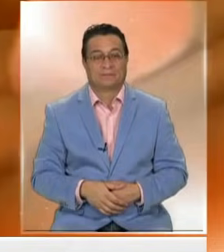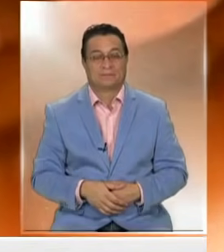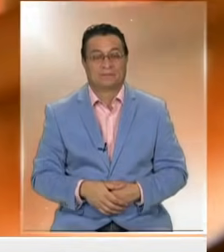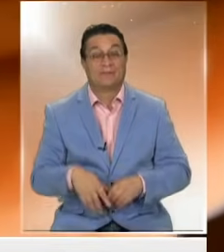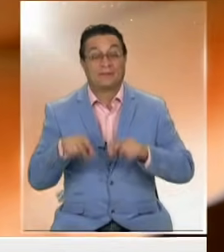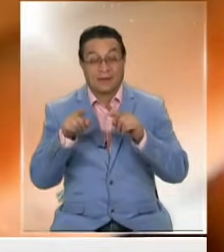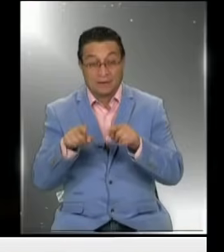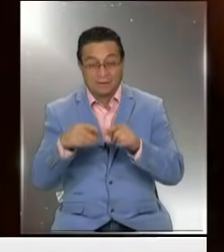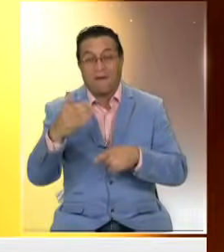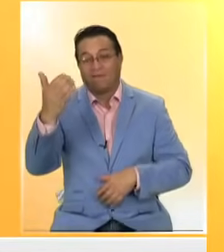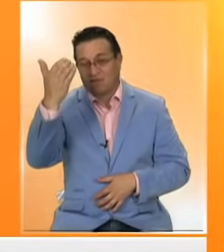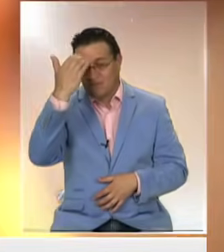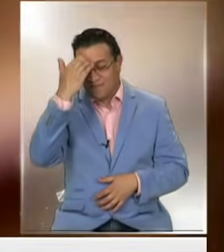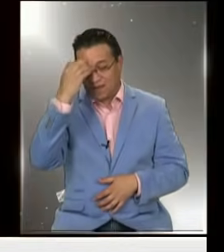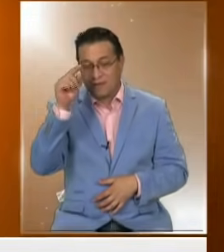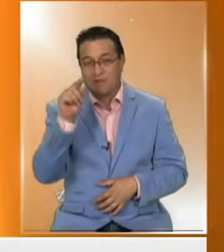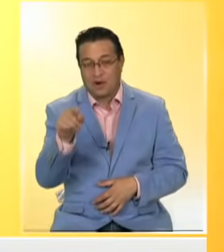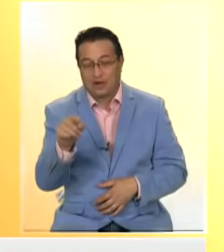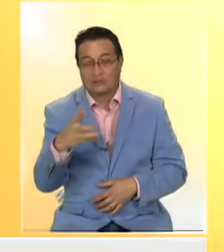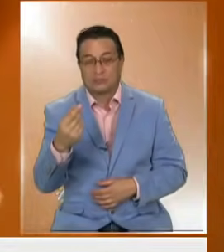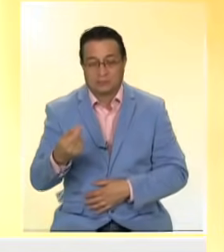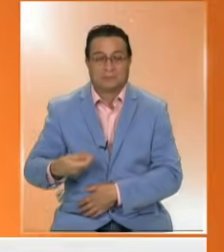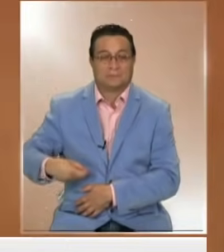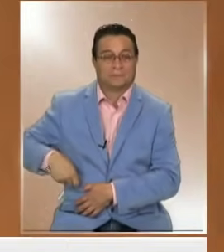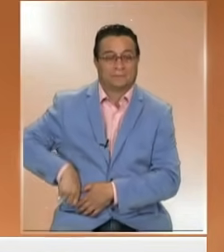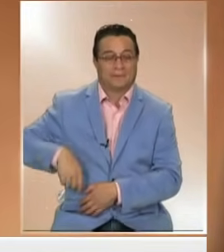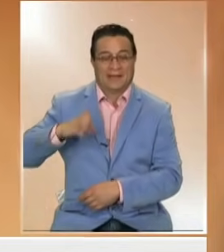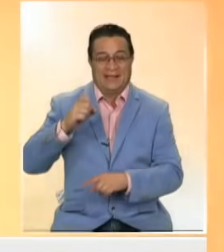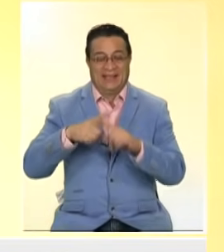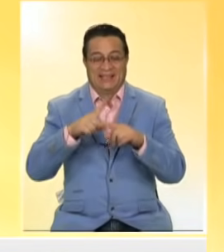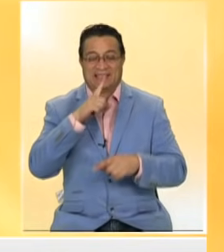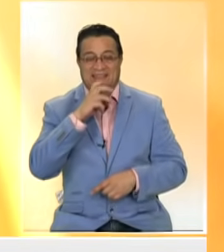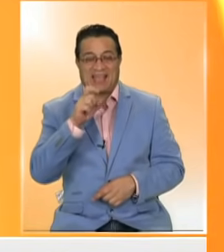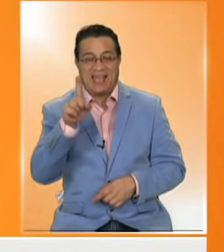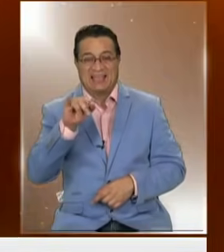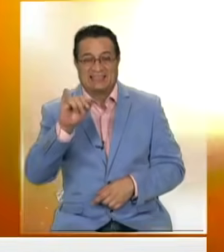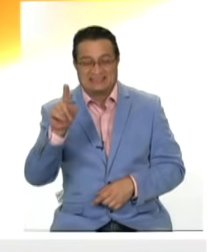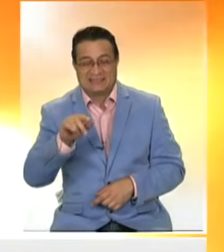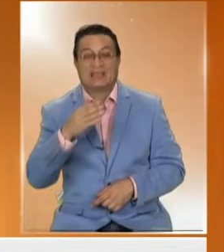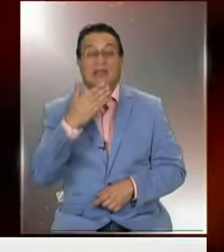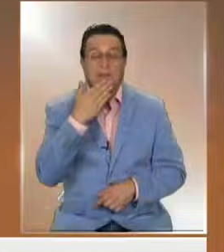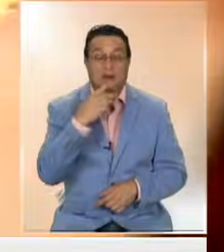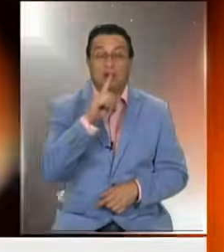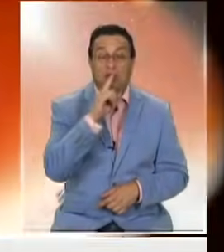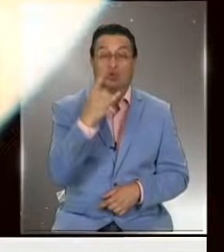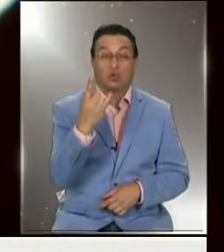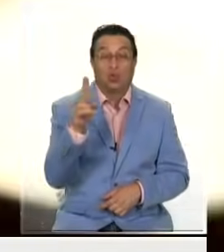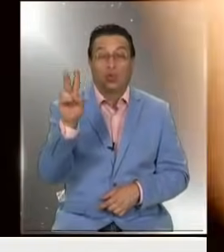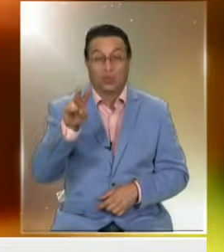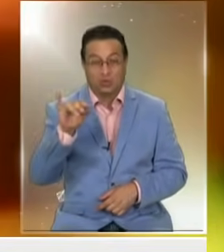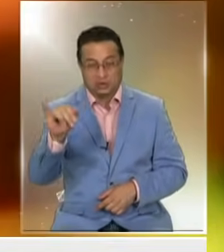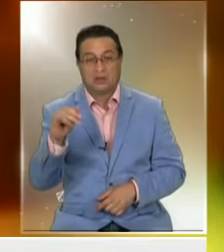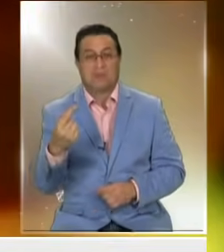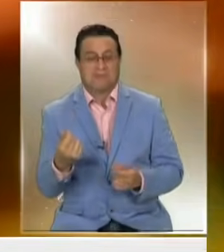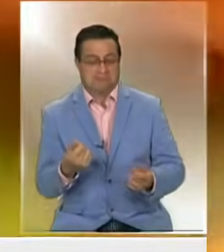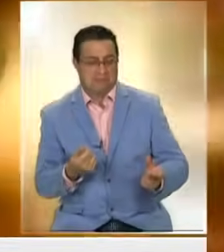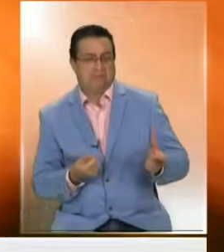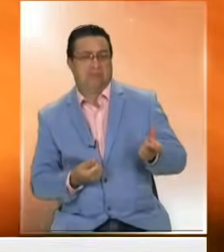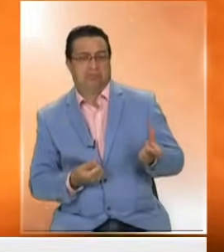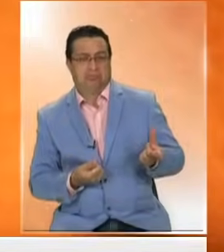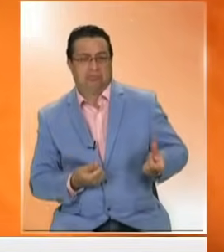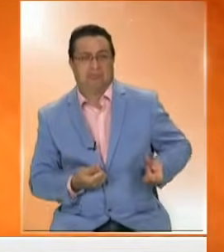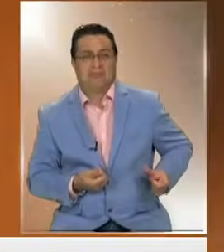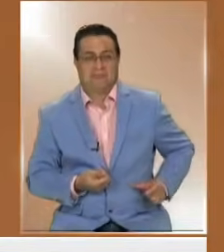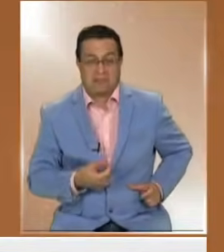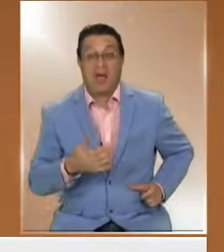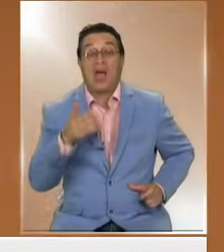Aquí se hicieron famosos y es que en sus bolsillos éxtasis y tusis abundaban. El dinero tampoco faltaba. Lo que